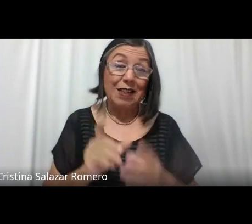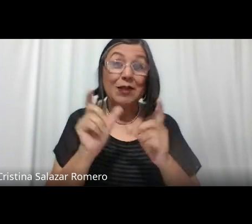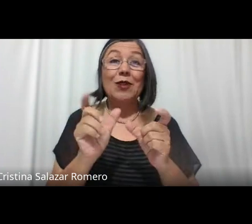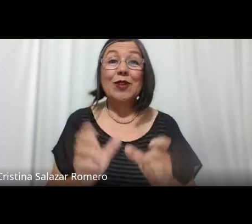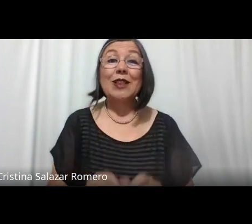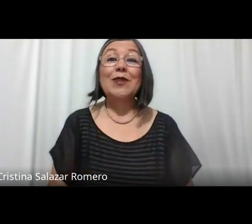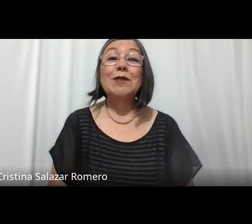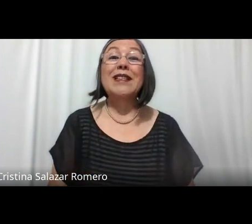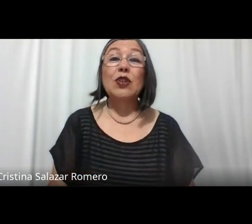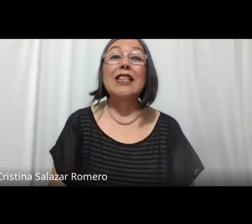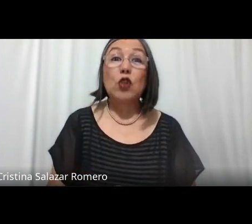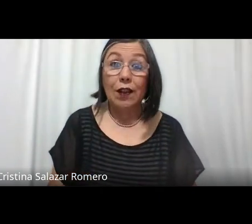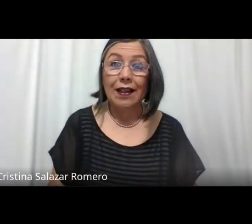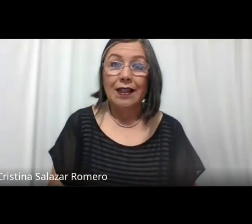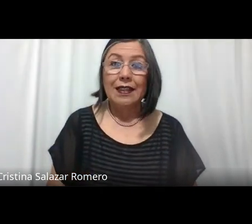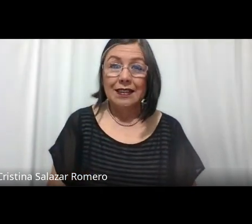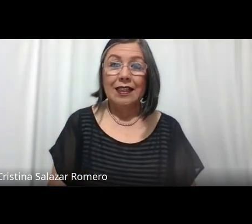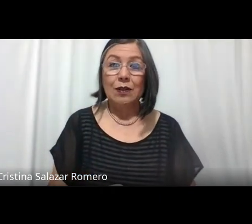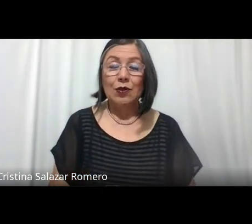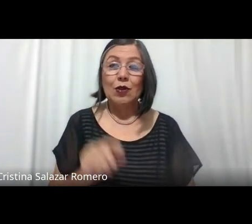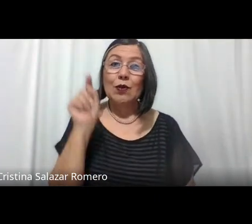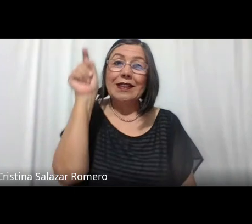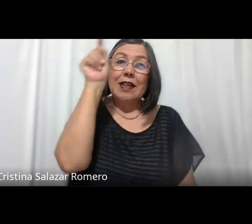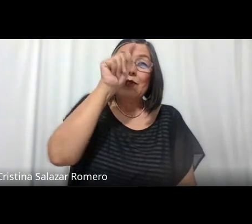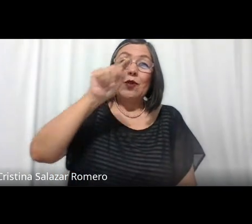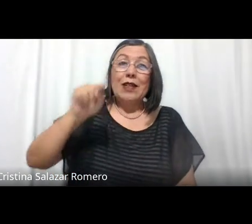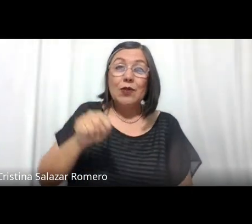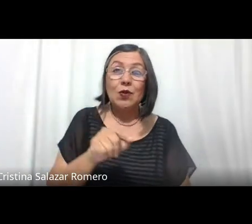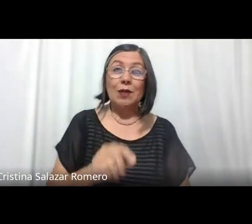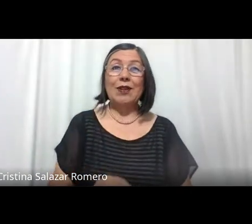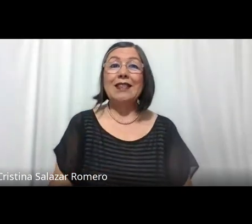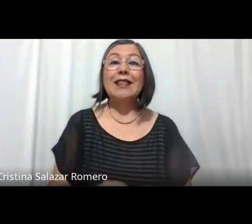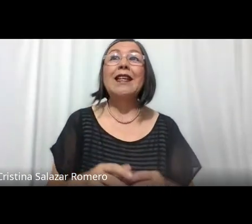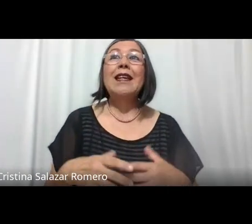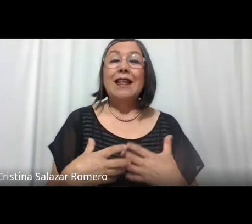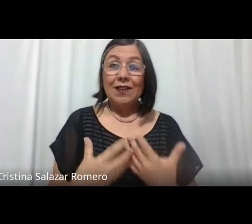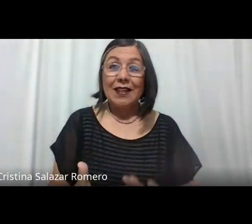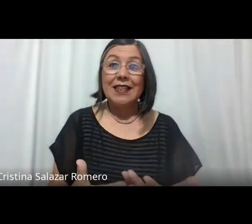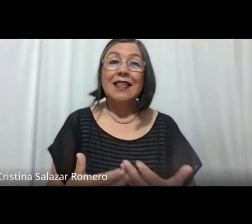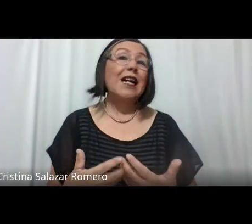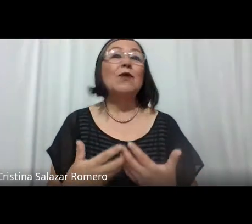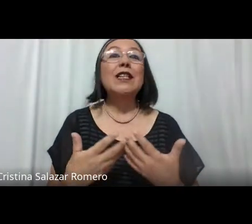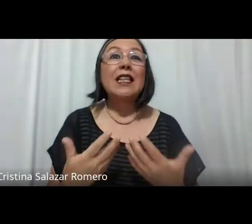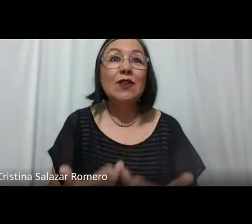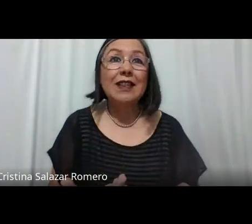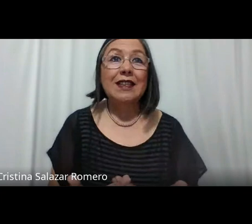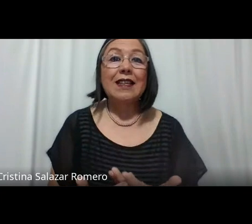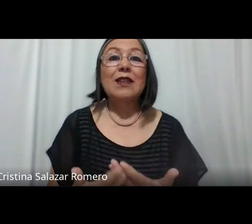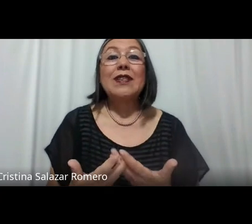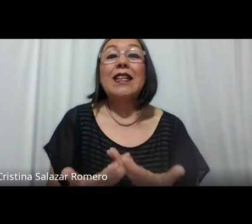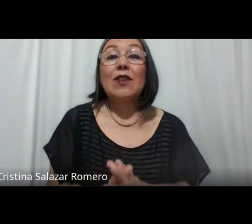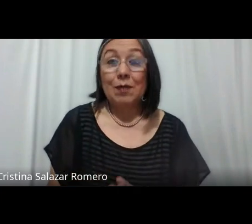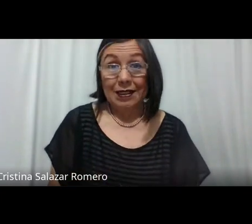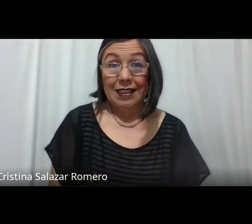el término correcto es persona sorda, ¿sí? Y nosotros lo utilizamos con mayúscula porque hace referencia a un sentido de